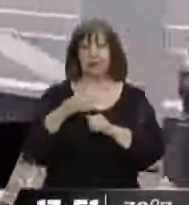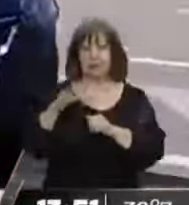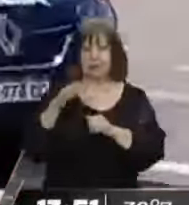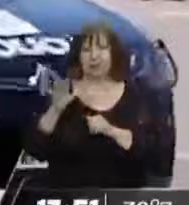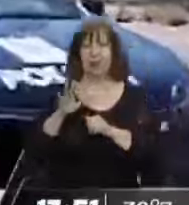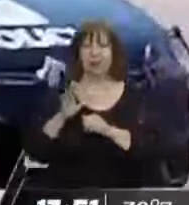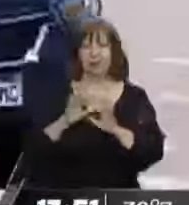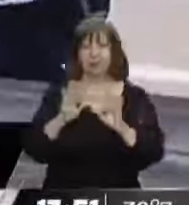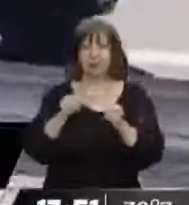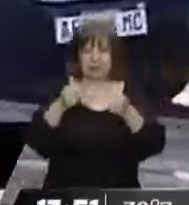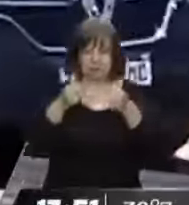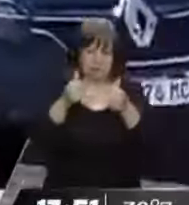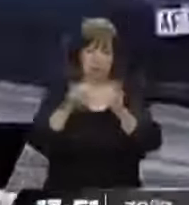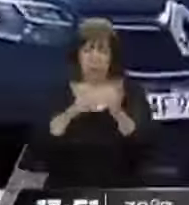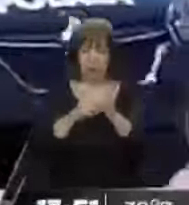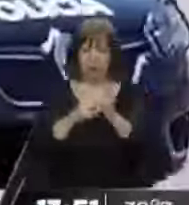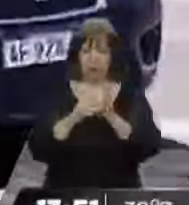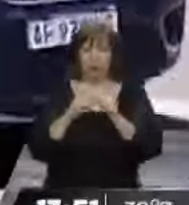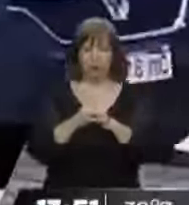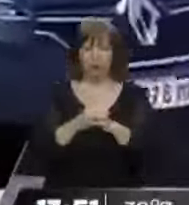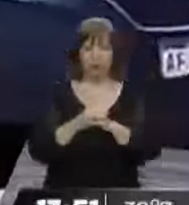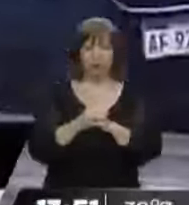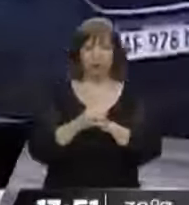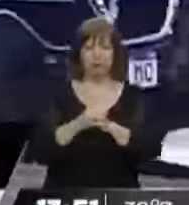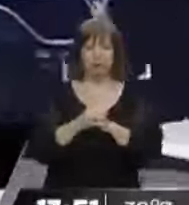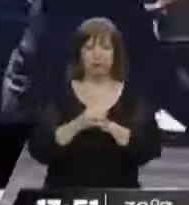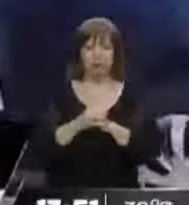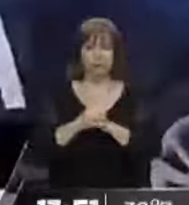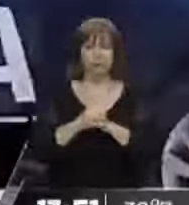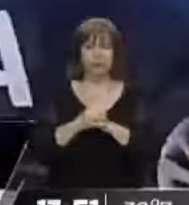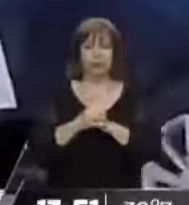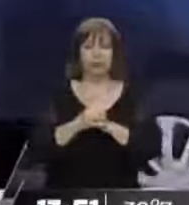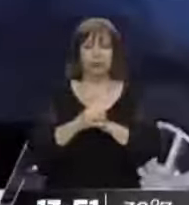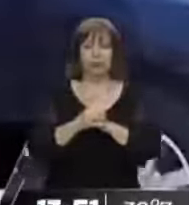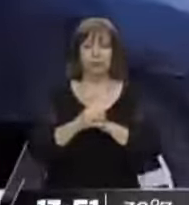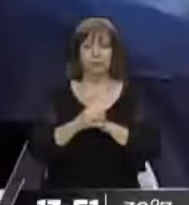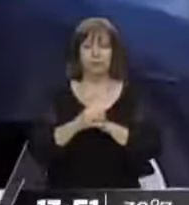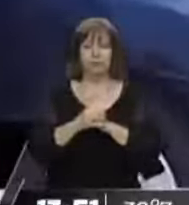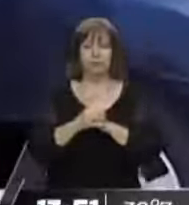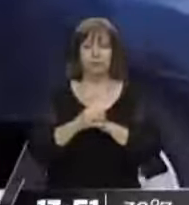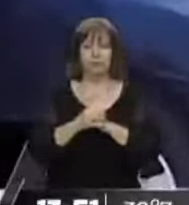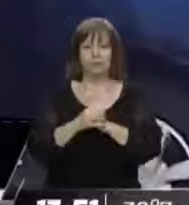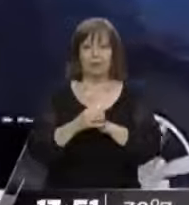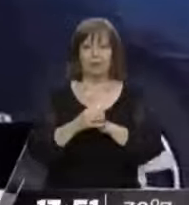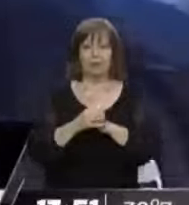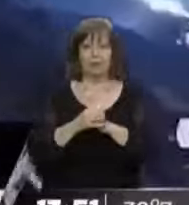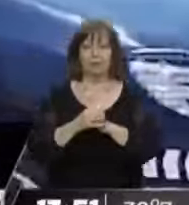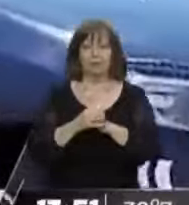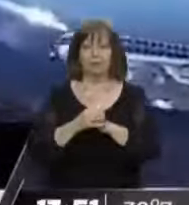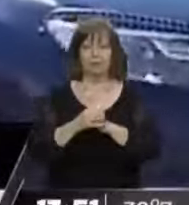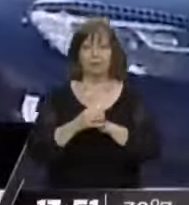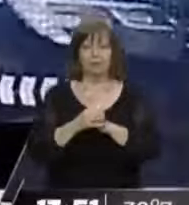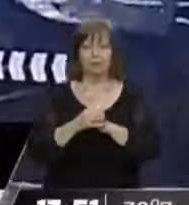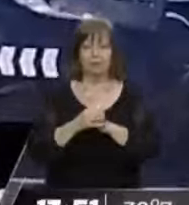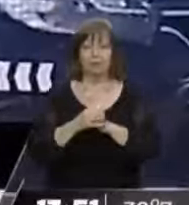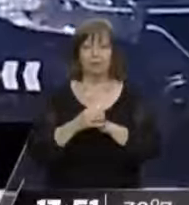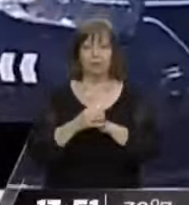también las personas en el lugar. No hay problema, Pablo. Vamos a retirarnos. ¿Nos repetís exactamente el lugar donde es para miren, la gente aquí, que recién está